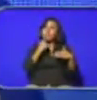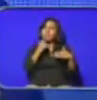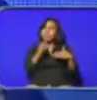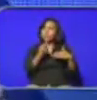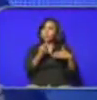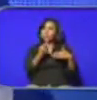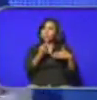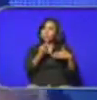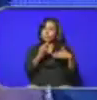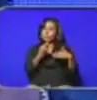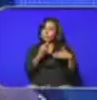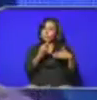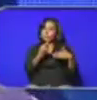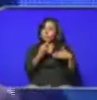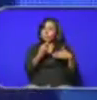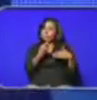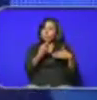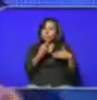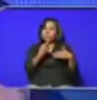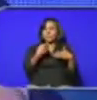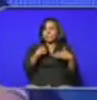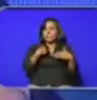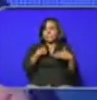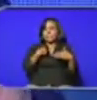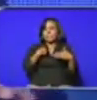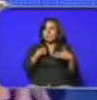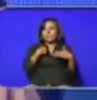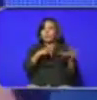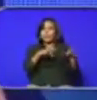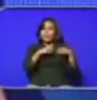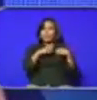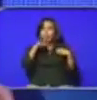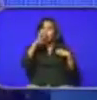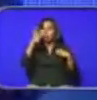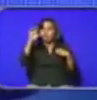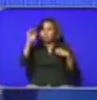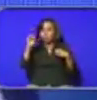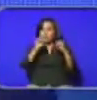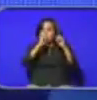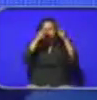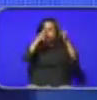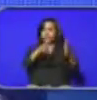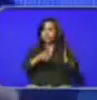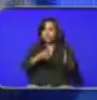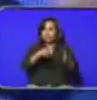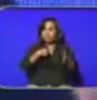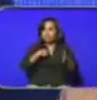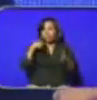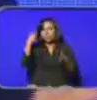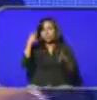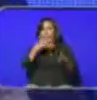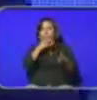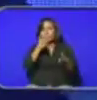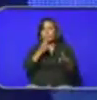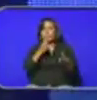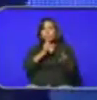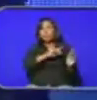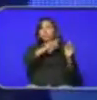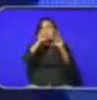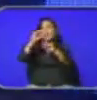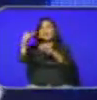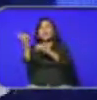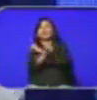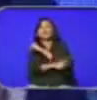que vamos a tomar 40 docentes y lo vamos a formar aquí, yo quiero que ese docente vaya a Inglaterra, Alemania, Singapur, y que se